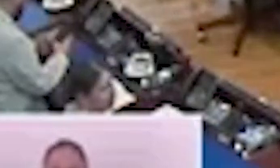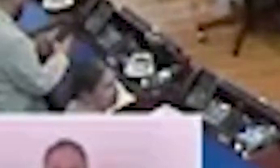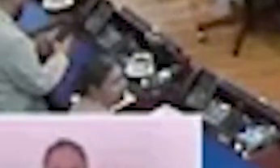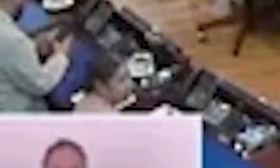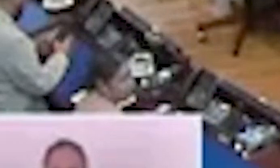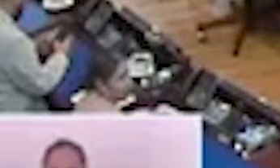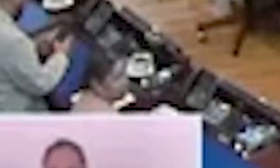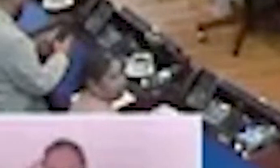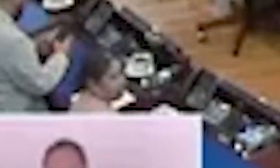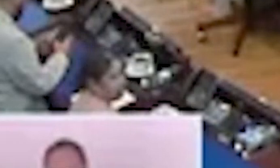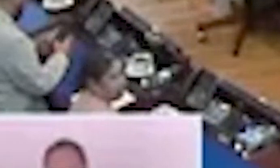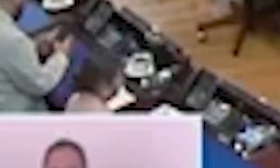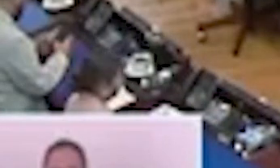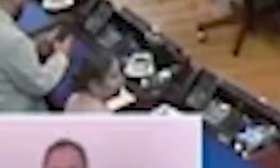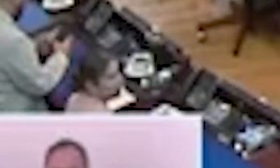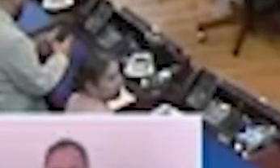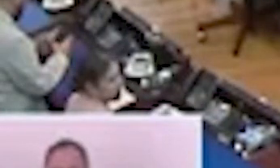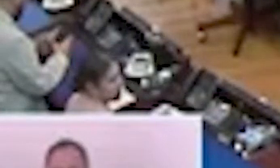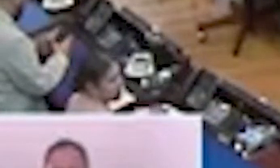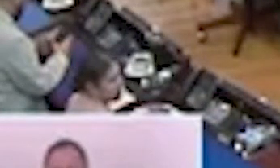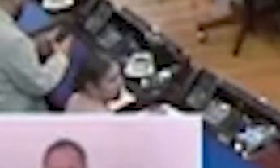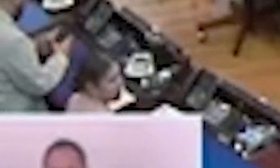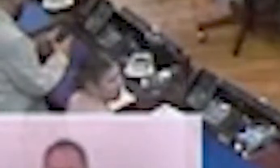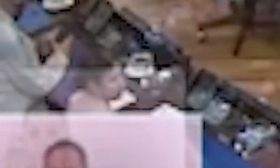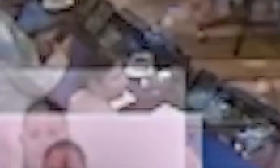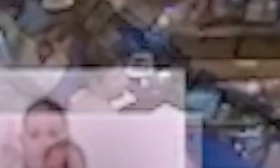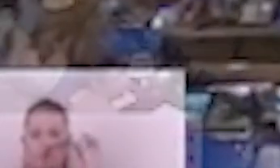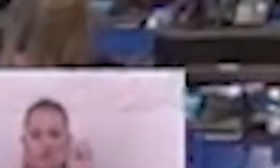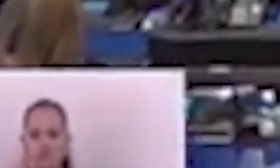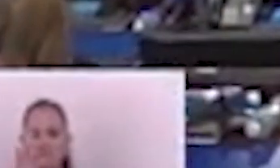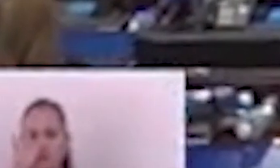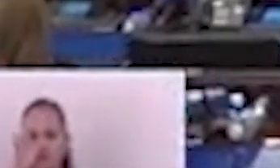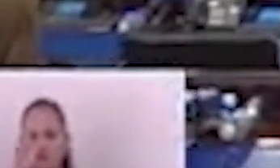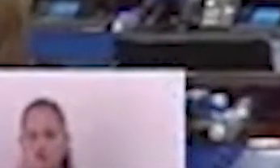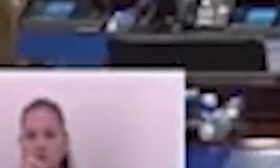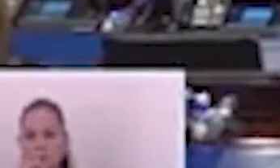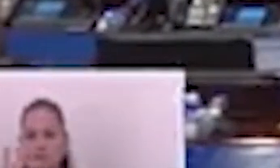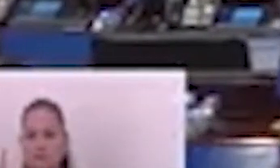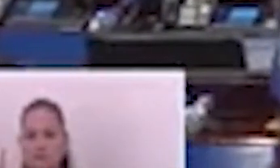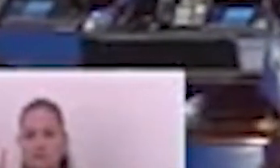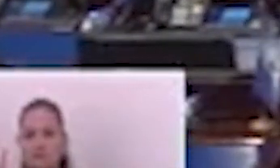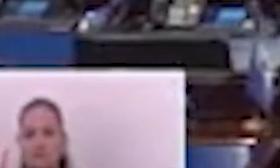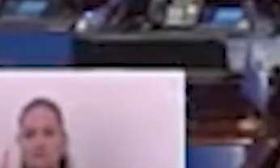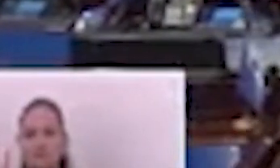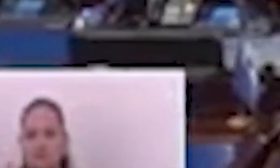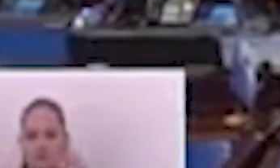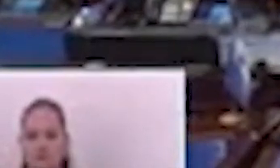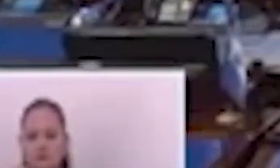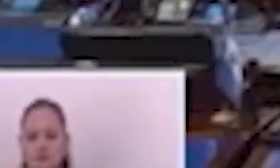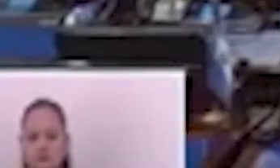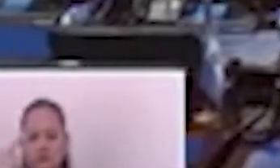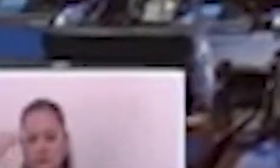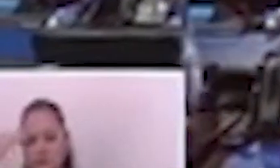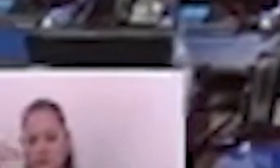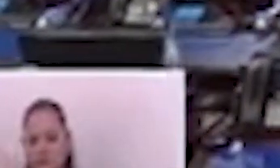la cantidad de diputados lo que según Castro significó destinar una fuerte cantidad de fondos de las arcas del Estado para pagar salarios y dietas informó